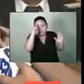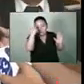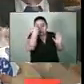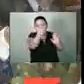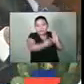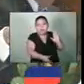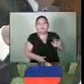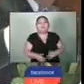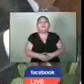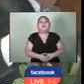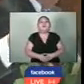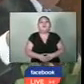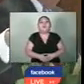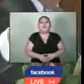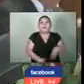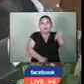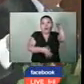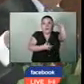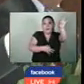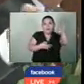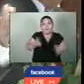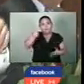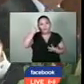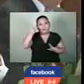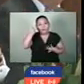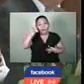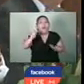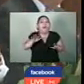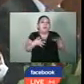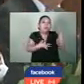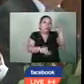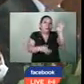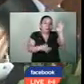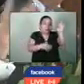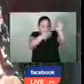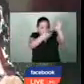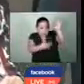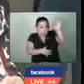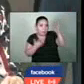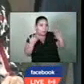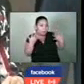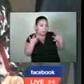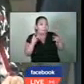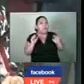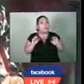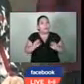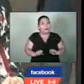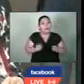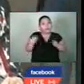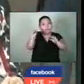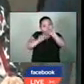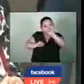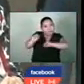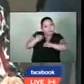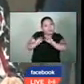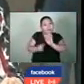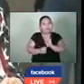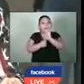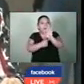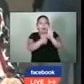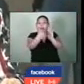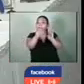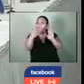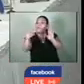de existir. El borrador de este anteproyecto de reformas a la Constitución de la República estará siendo presentado ante